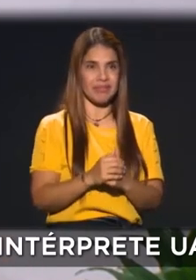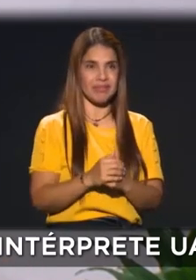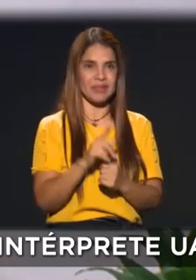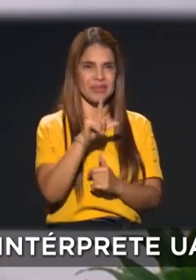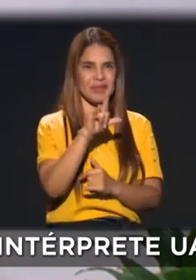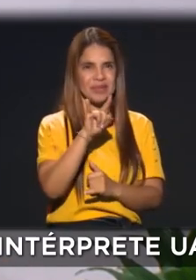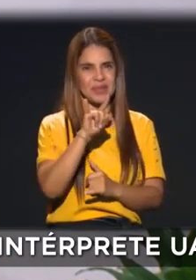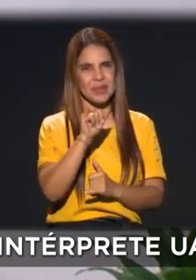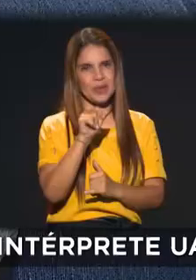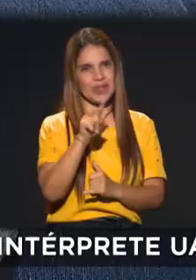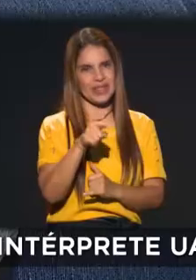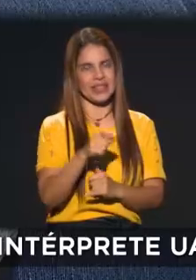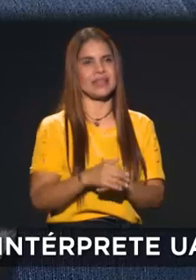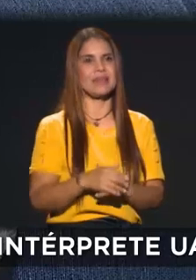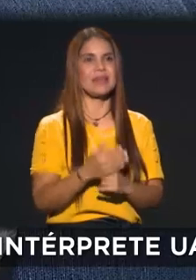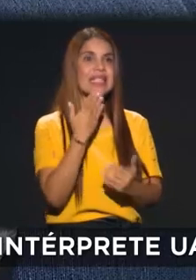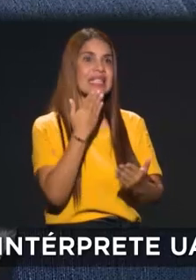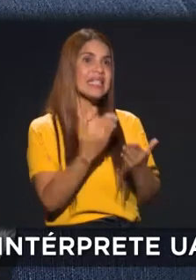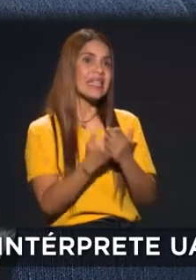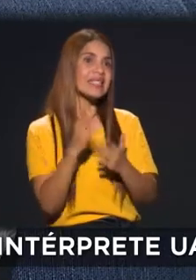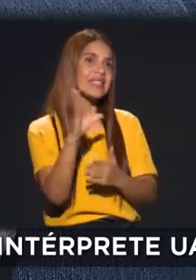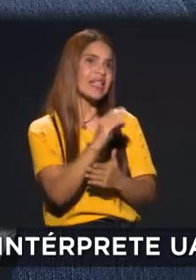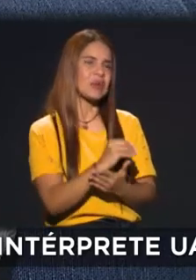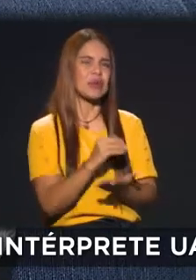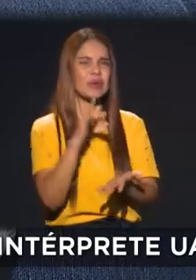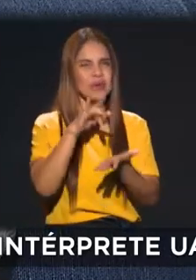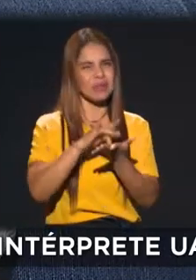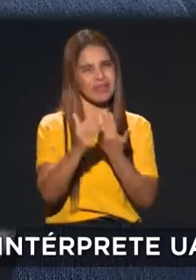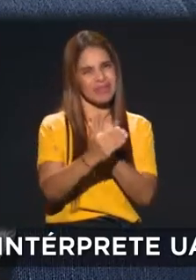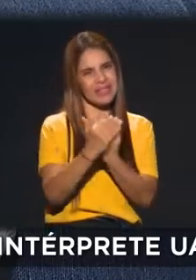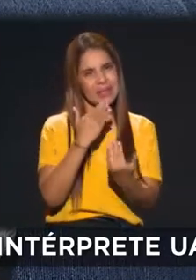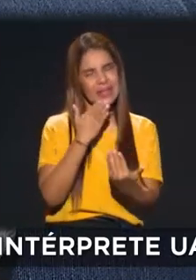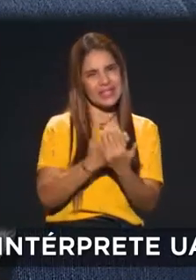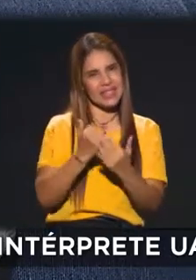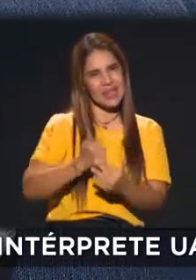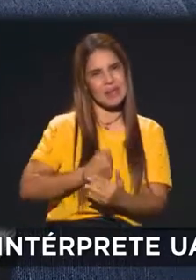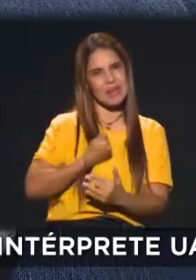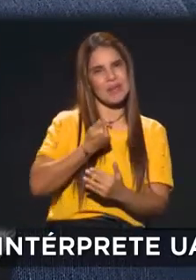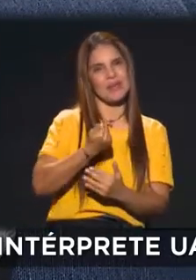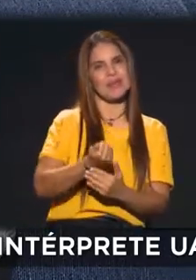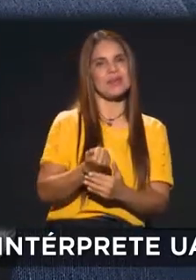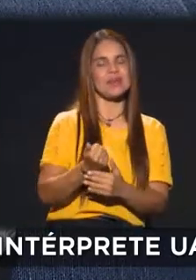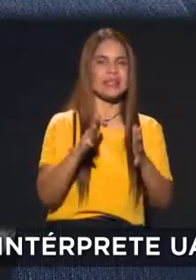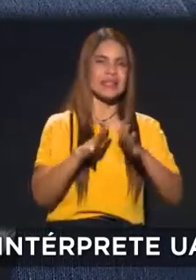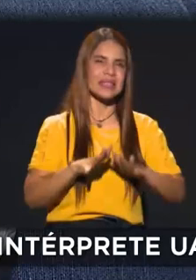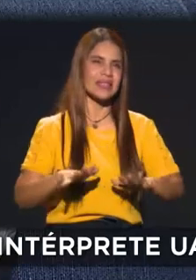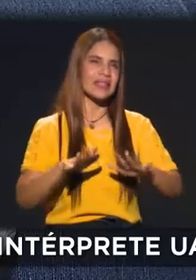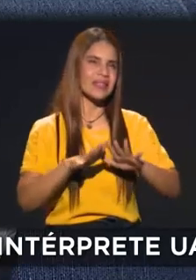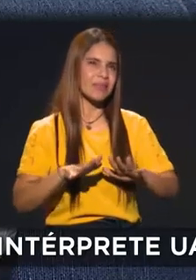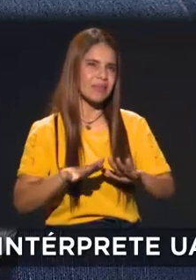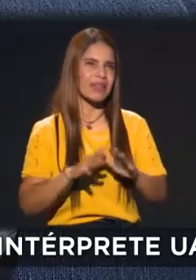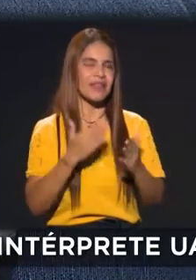Luis Carlos Rúa? Así es, Paola, muchas gracias a Telemedellín y a ustedes por la invitación. Quería aprovechar este espacio precisamente